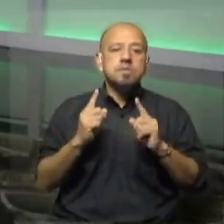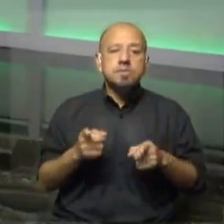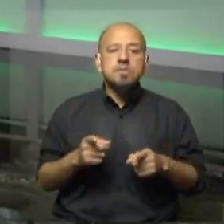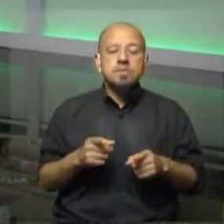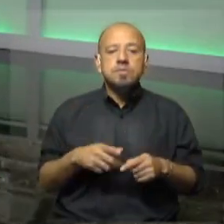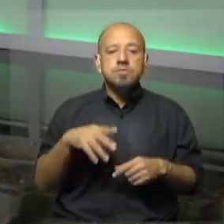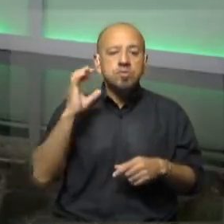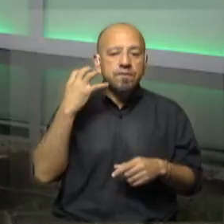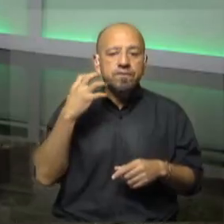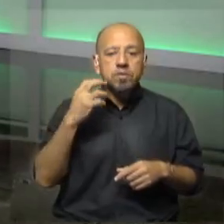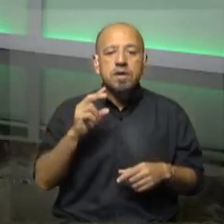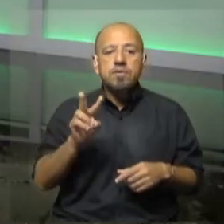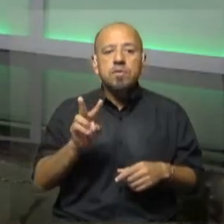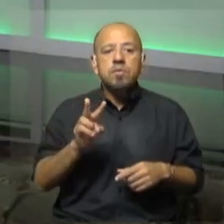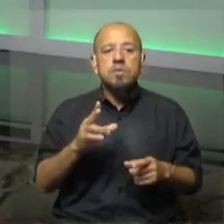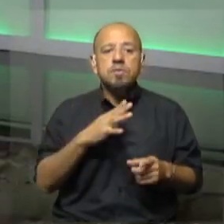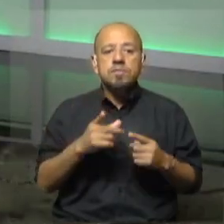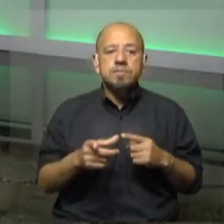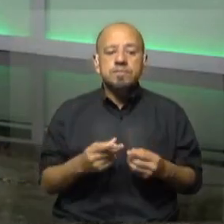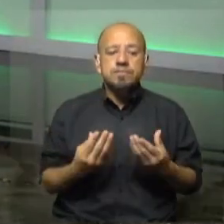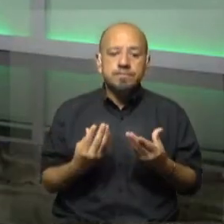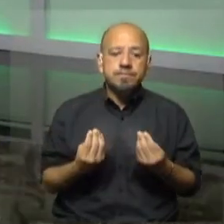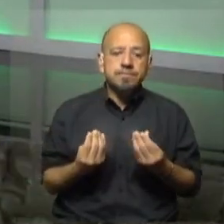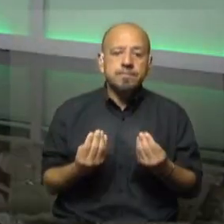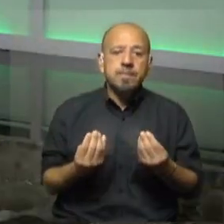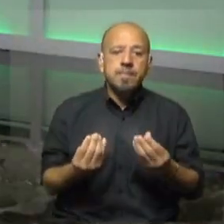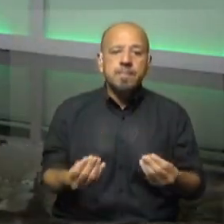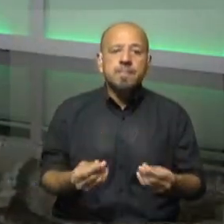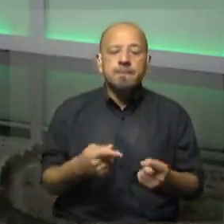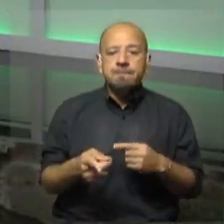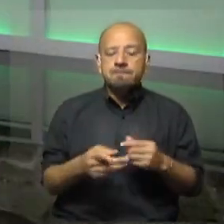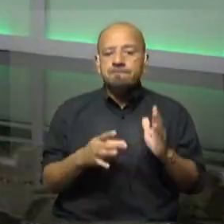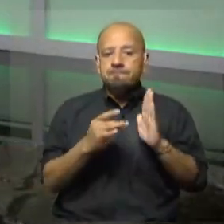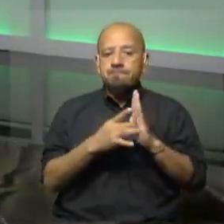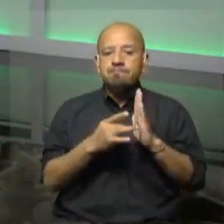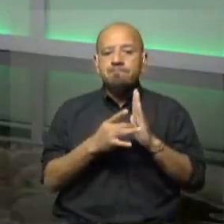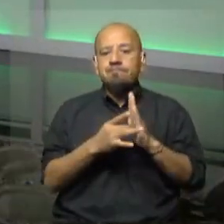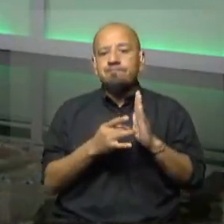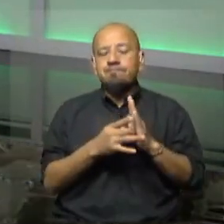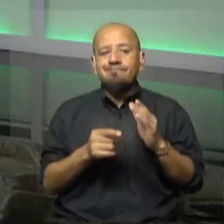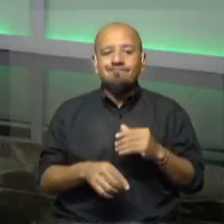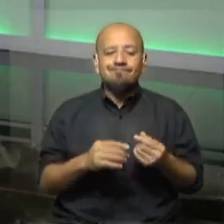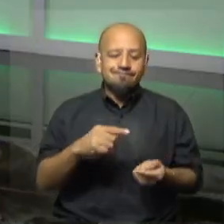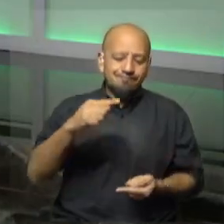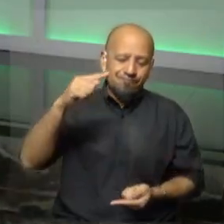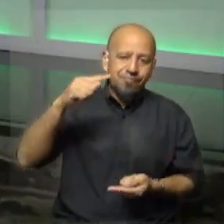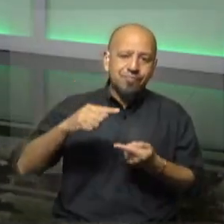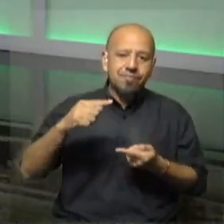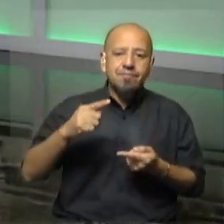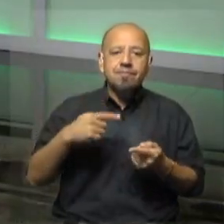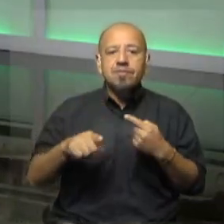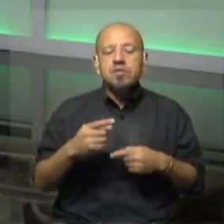hortícolas y frutícolas, lo que nos mencionan es que hay plantas que están desmejoradas en su calidad, calibre, en su tamaño y que incluso se han